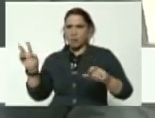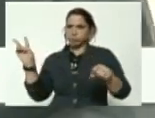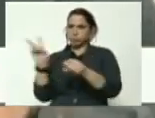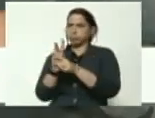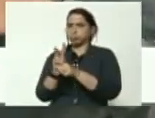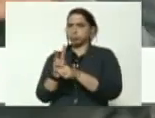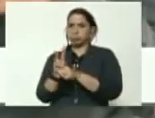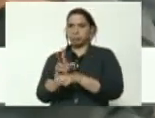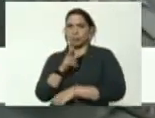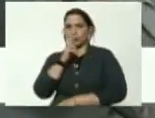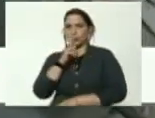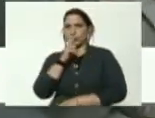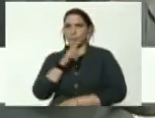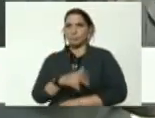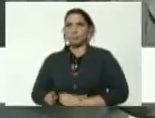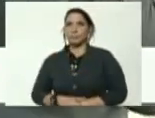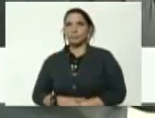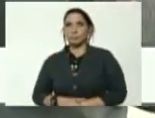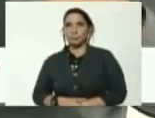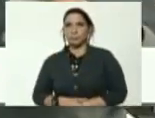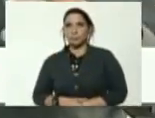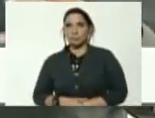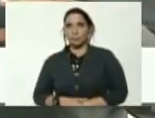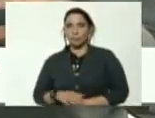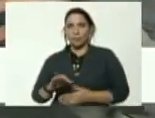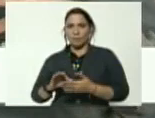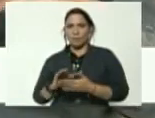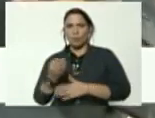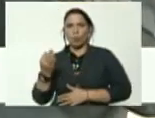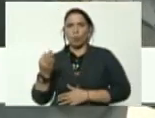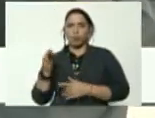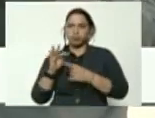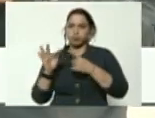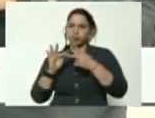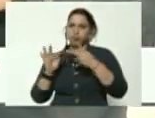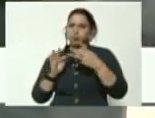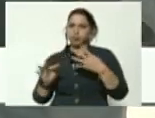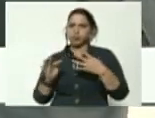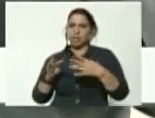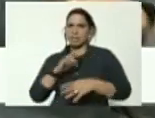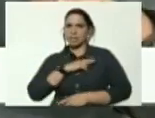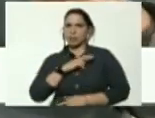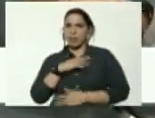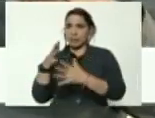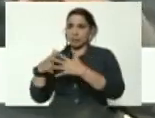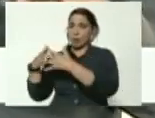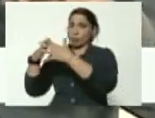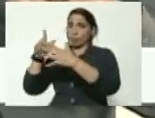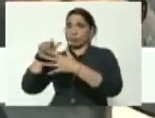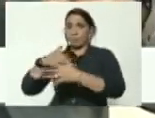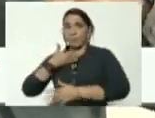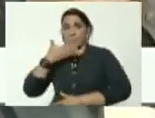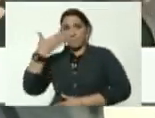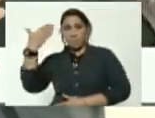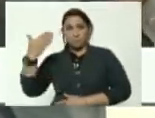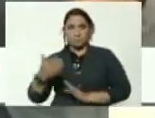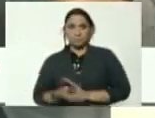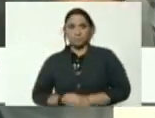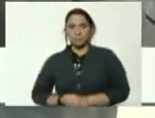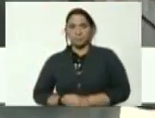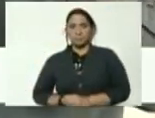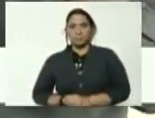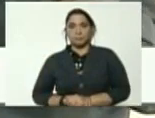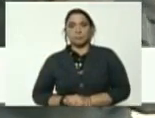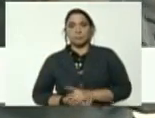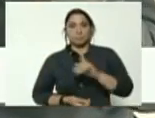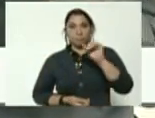violencia, lo que es el fundamentalismo religioso en Estados Unidos y en el Medio Oriente, por un lado. Y también tenemos